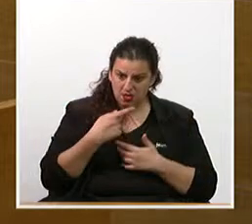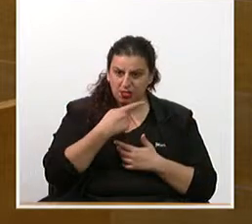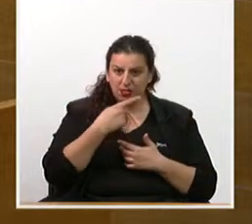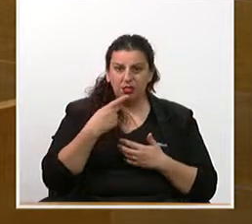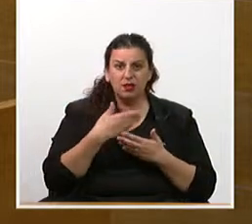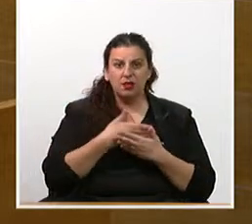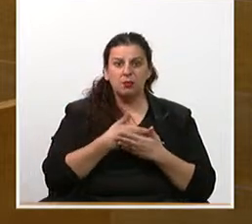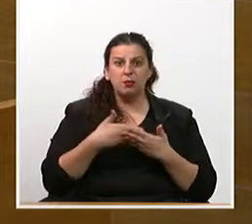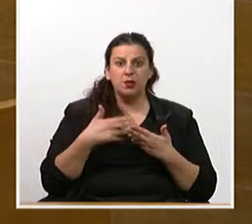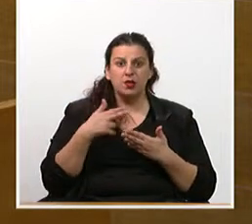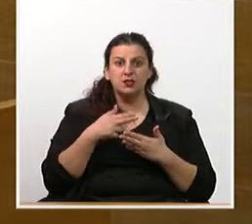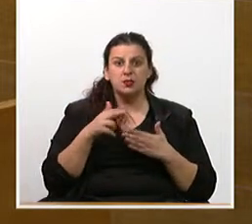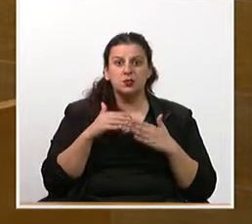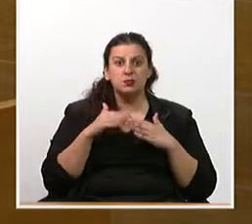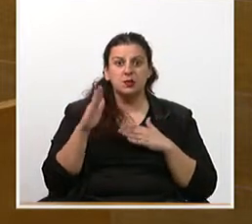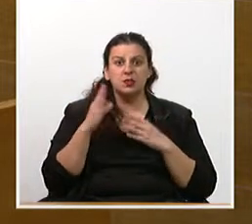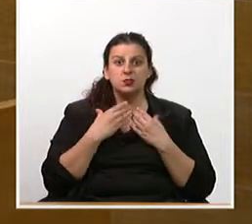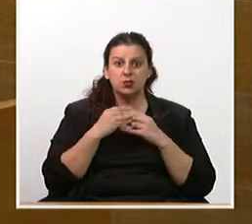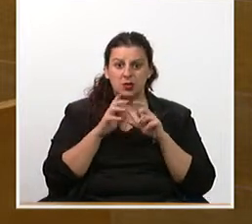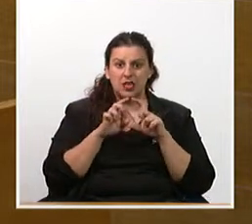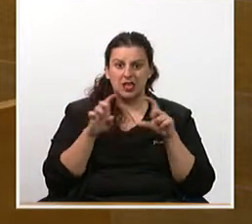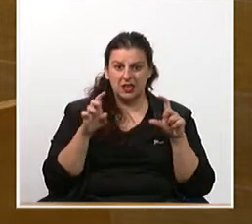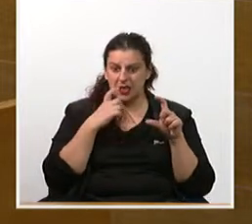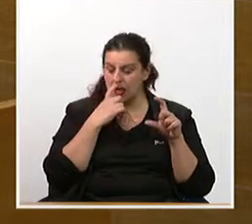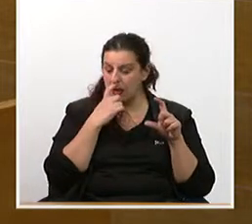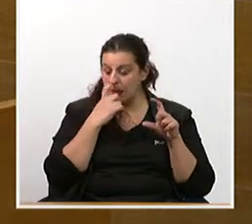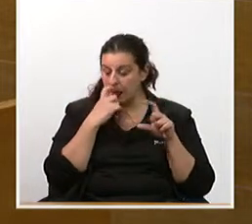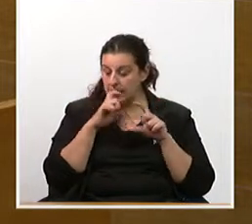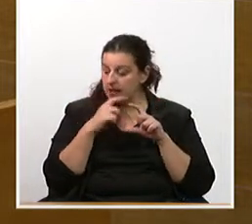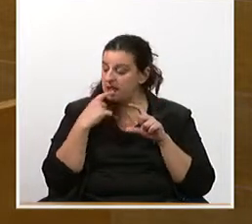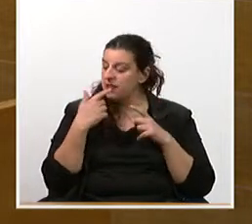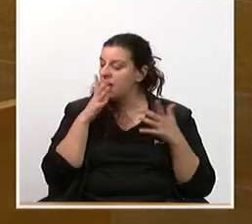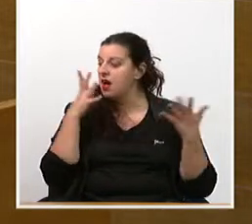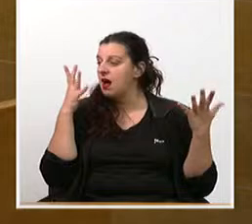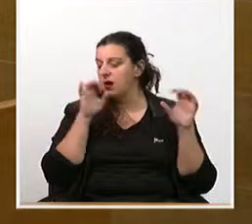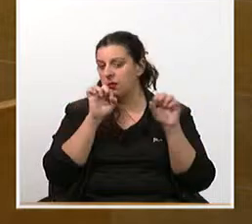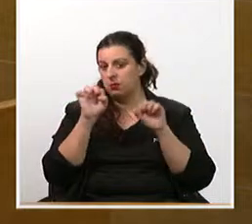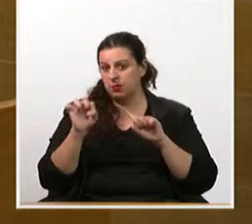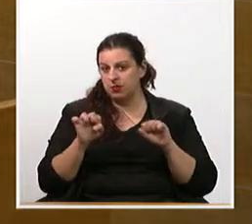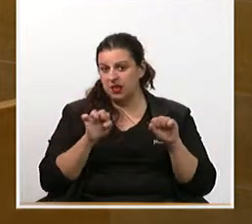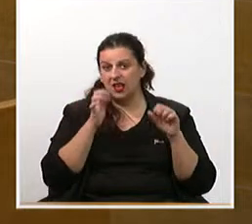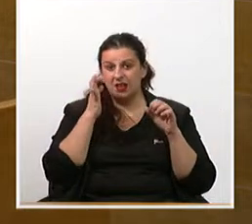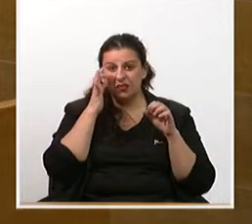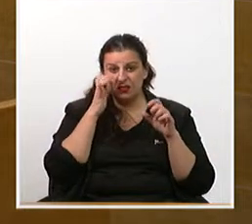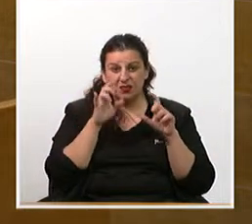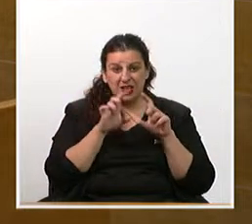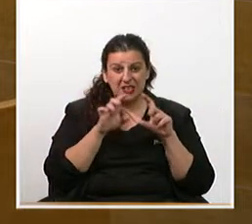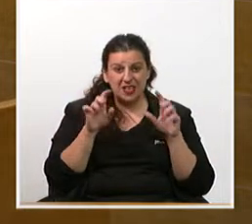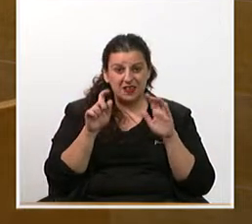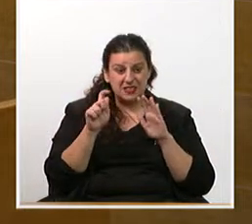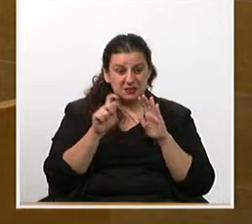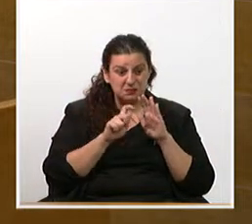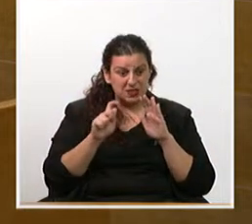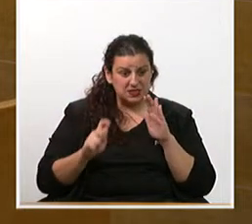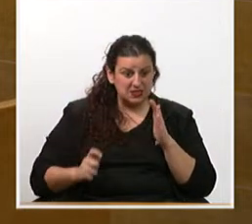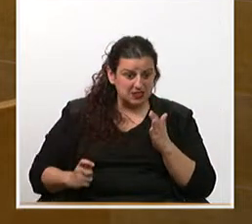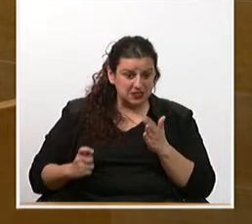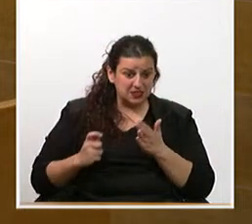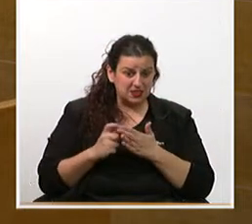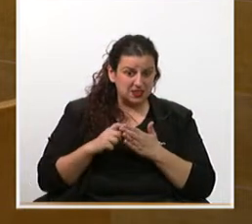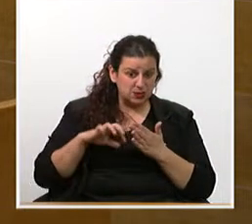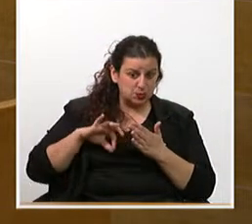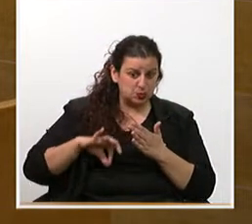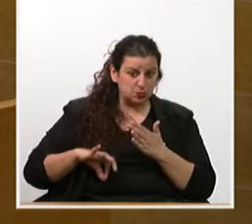euros con las entidades esas que ahora dicen proteger entidades que llevaban meses sin poder pagar los salarios de Los